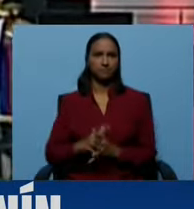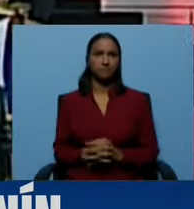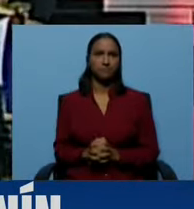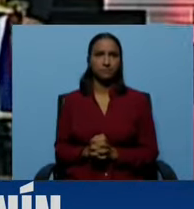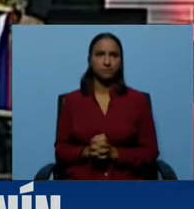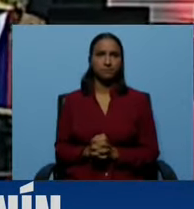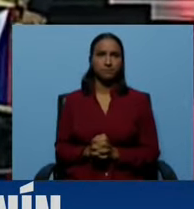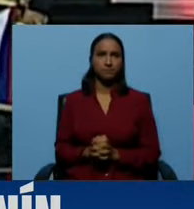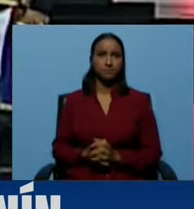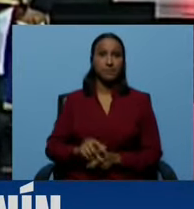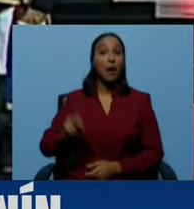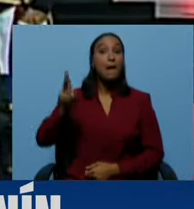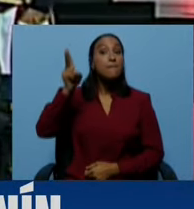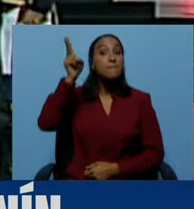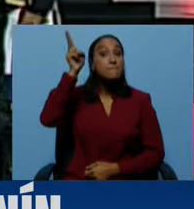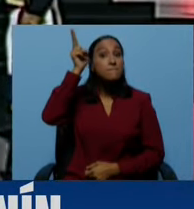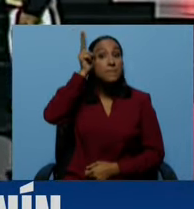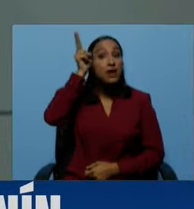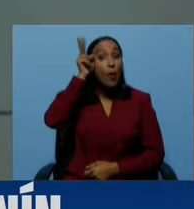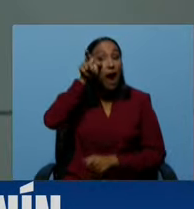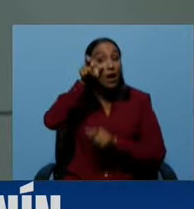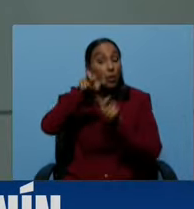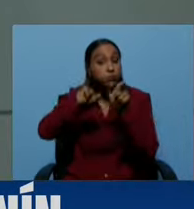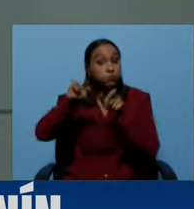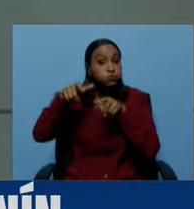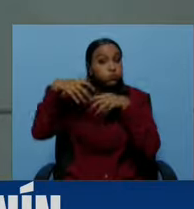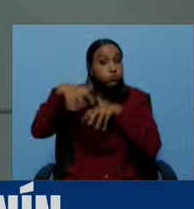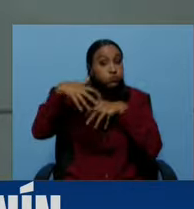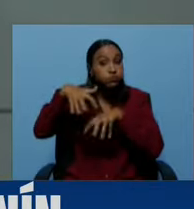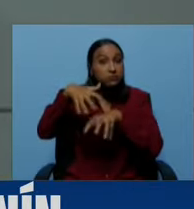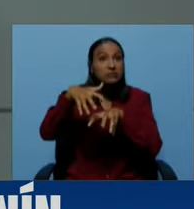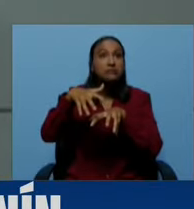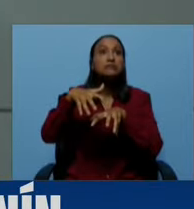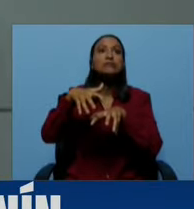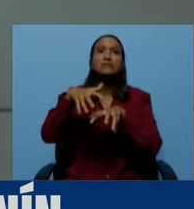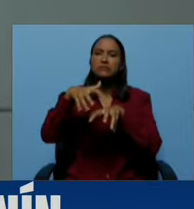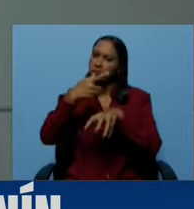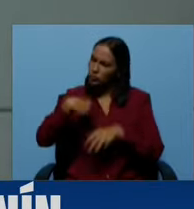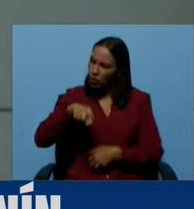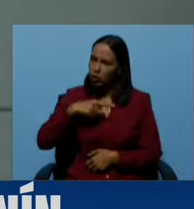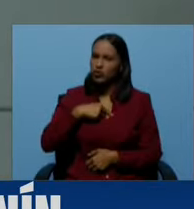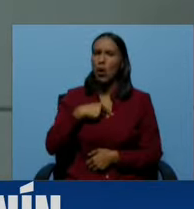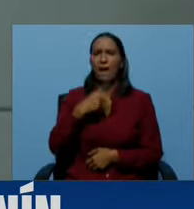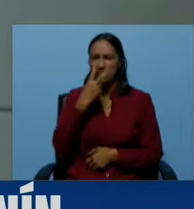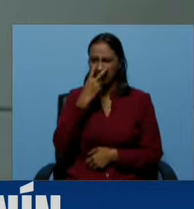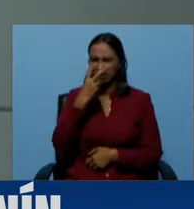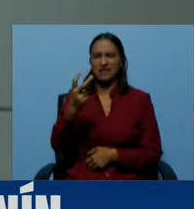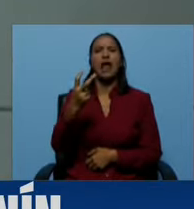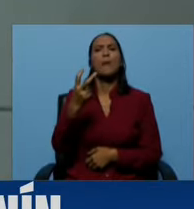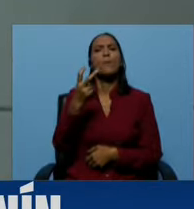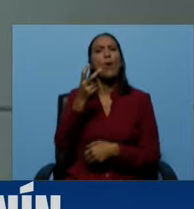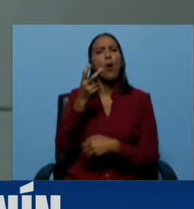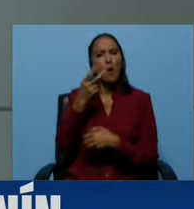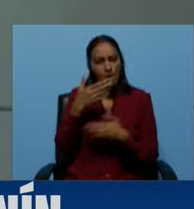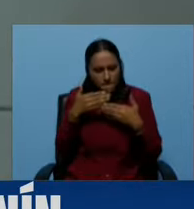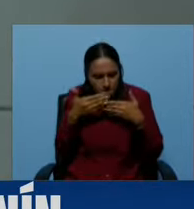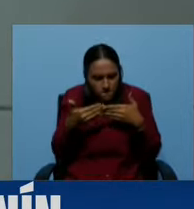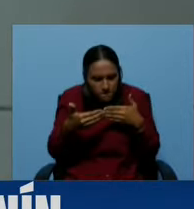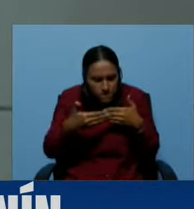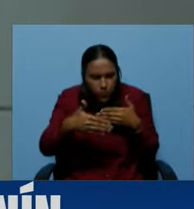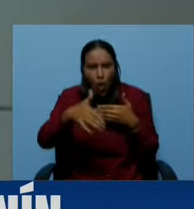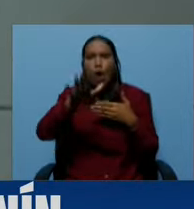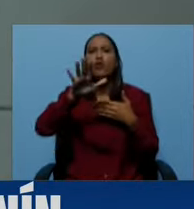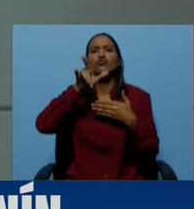Peruanos, bien pronto visitaremos la cuna del Imperio Peruano, y el Templo del